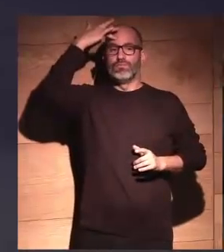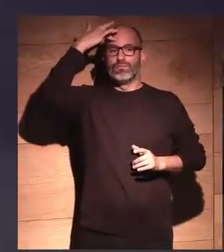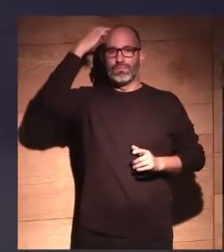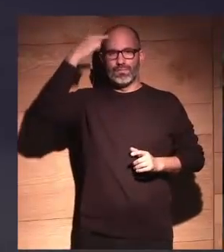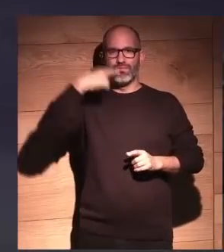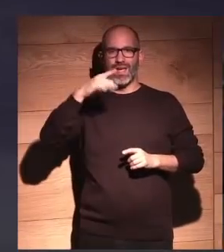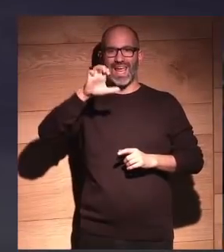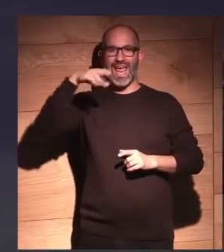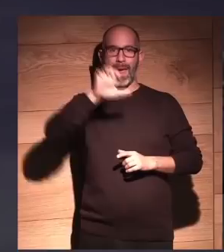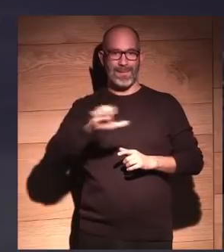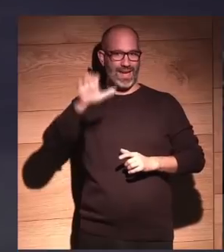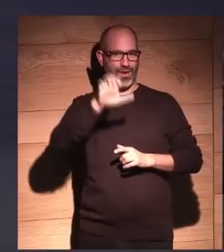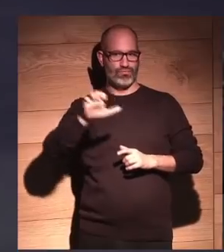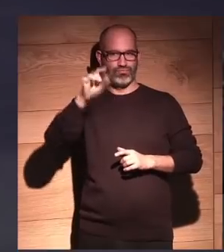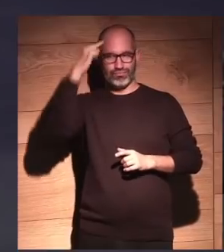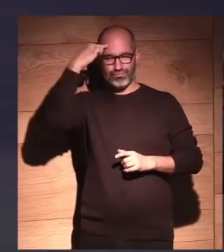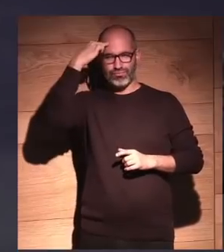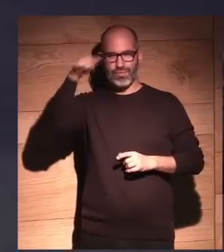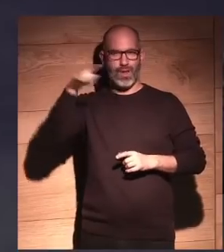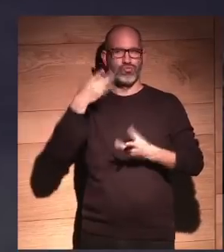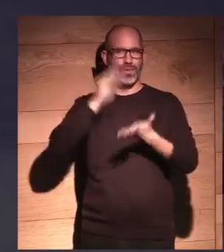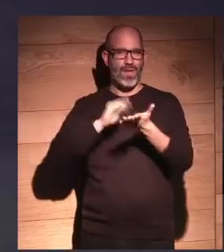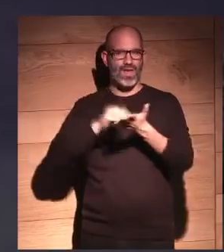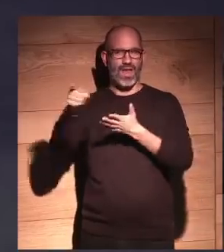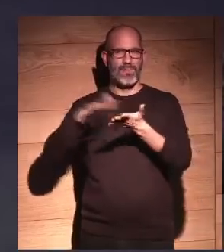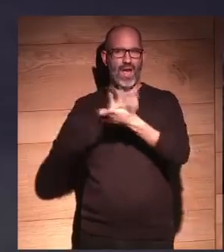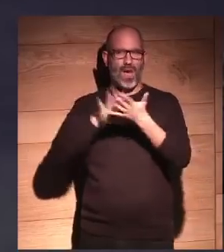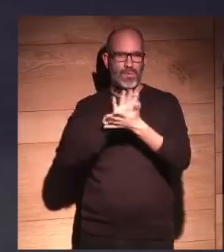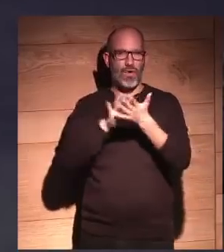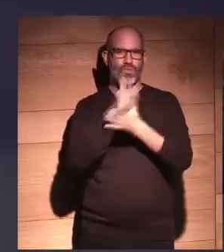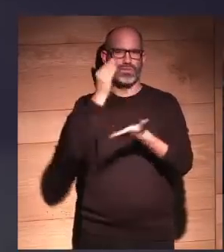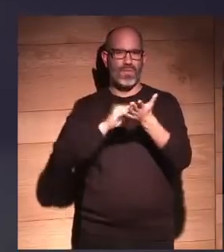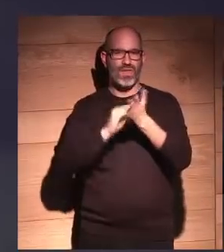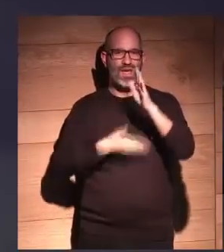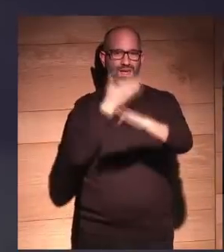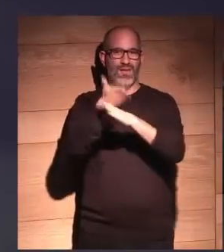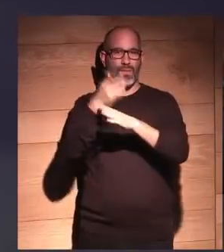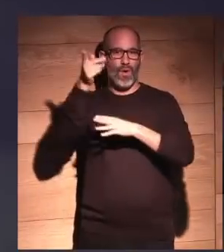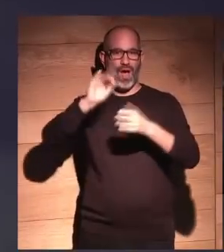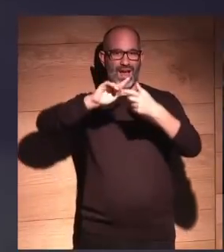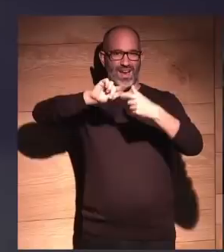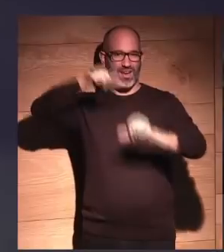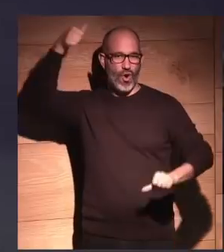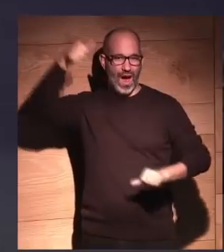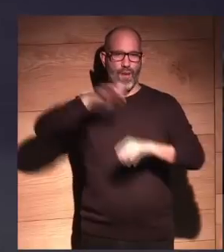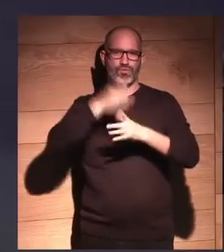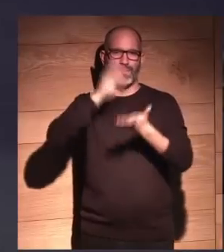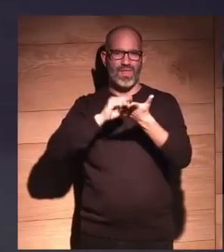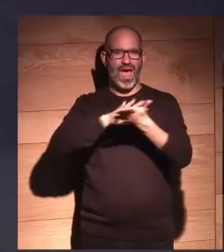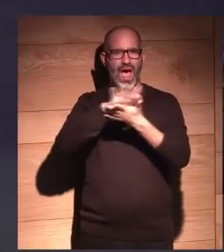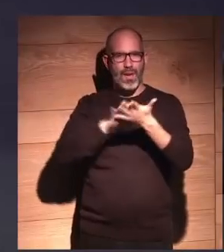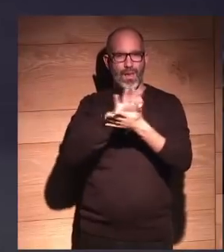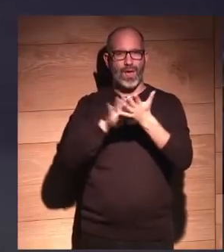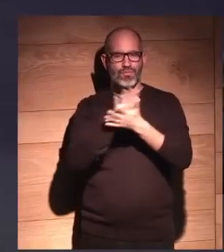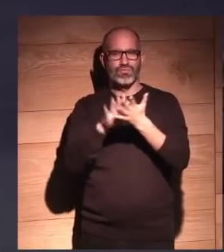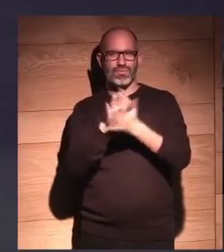en Emilio del Río, que tantas veces me había hablado de Quintiliano cuando íbamos a La Rioja, de Quintiliano y de tal, y yo